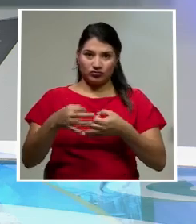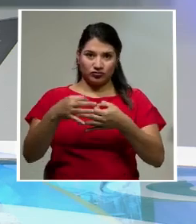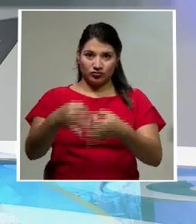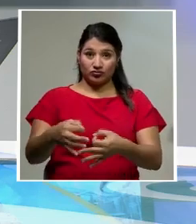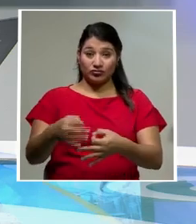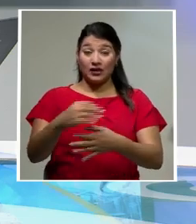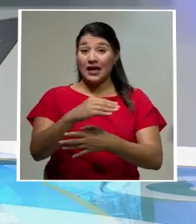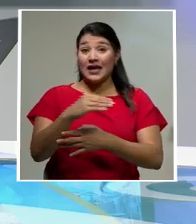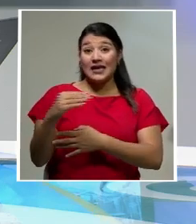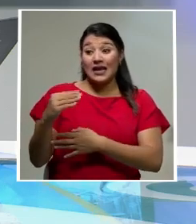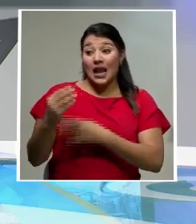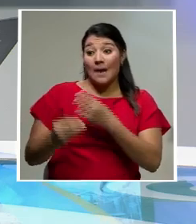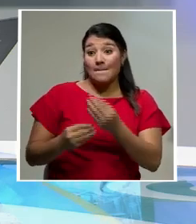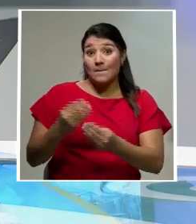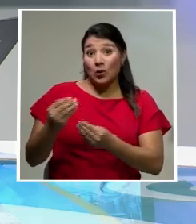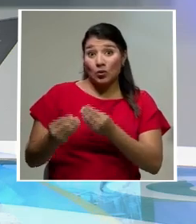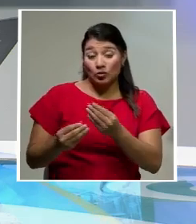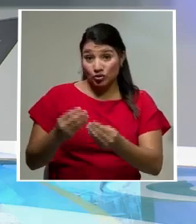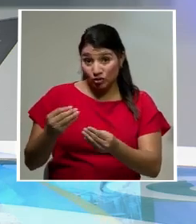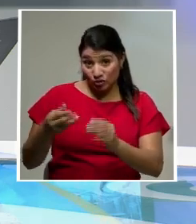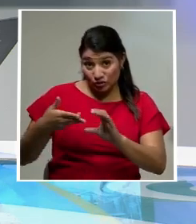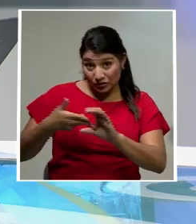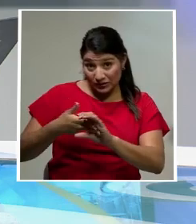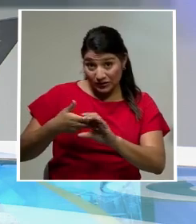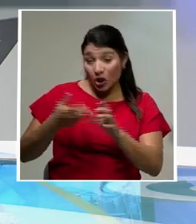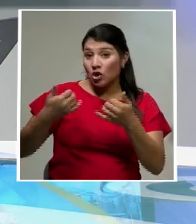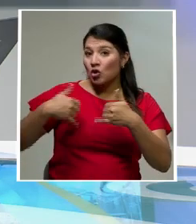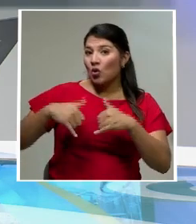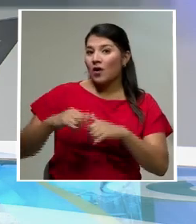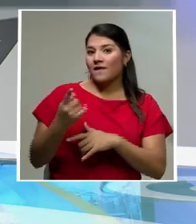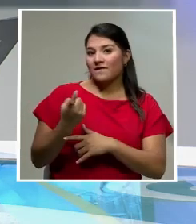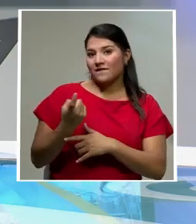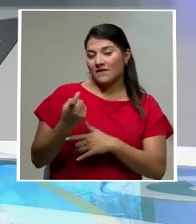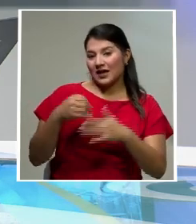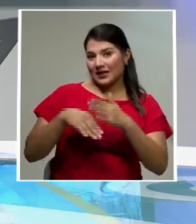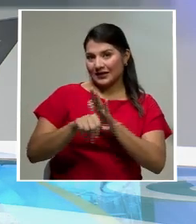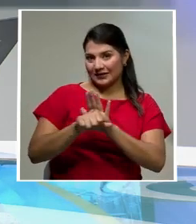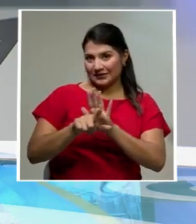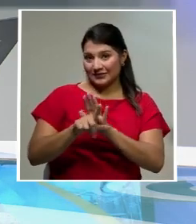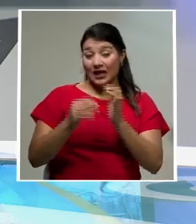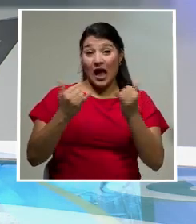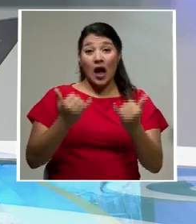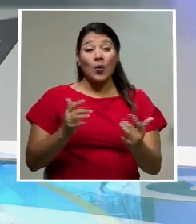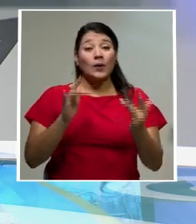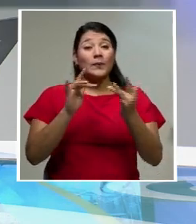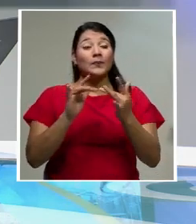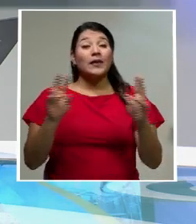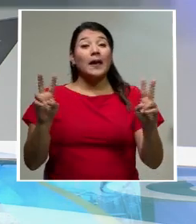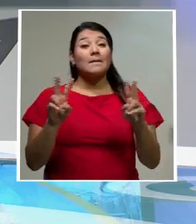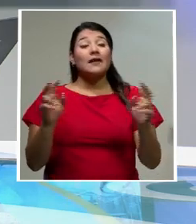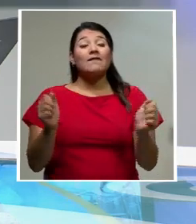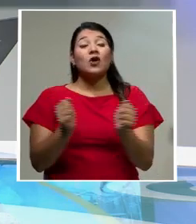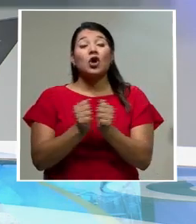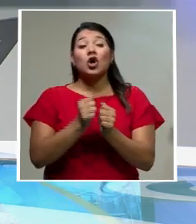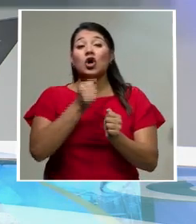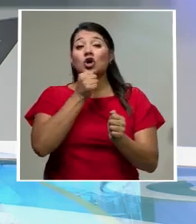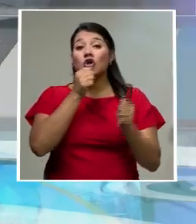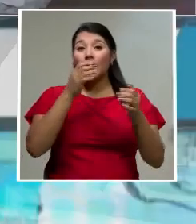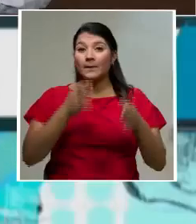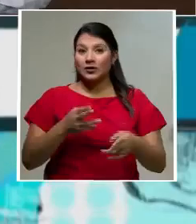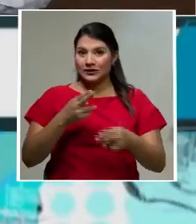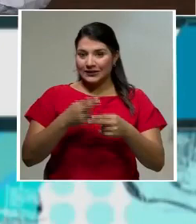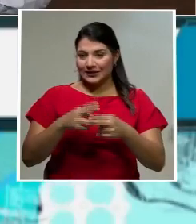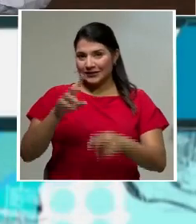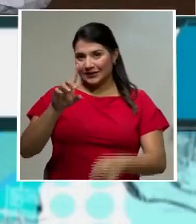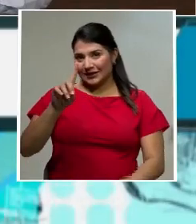actividad petrolera sigue pendiente de discusión legislativa. Vamos a un pase en vivo con el periodista David